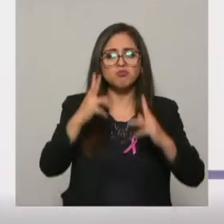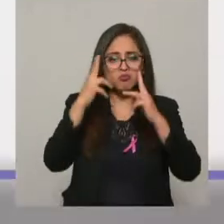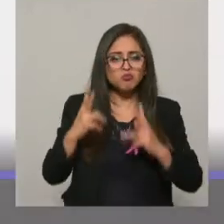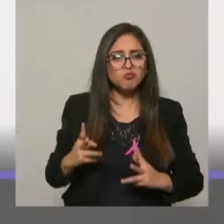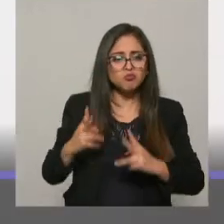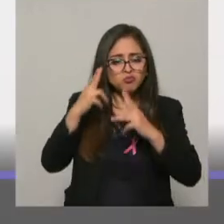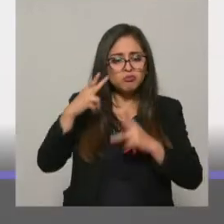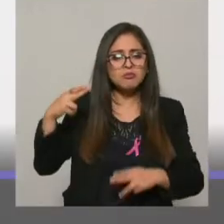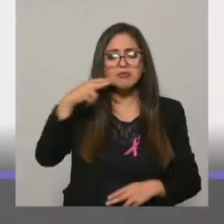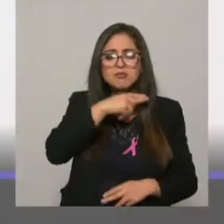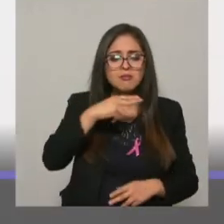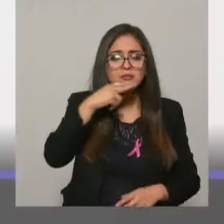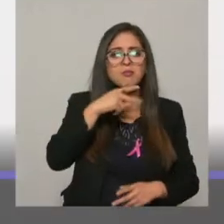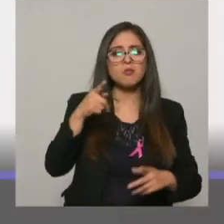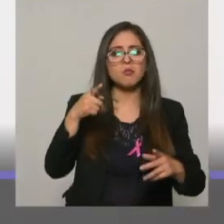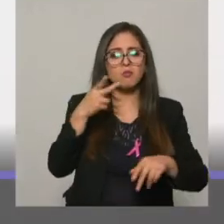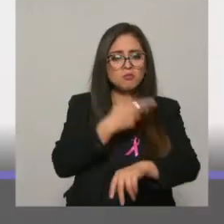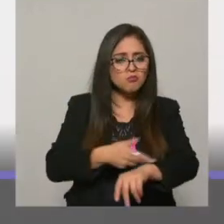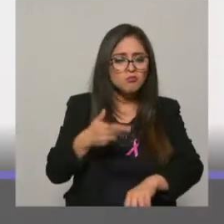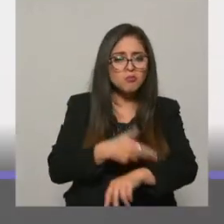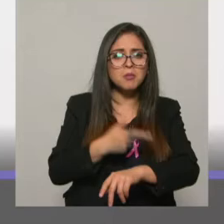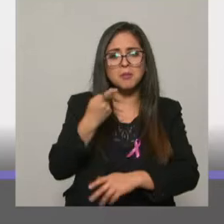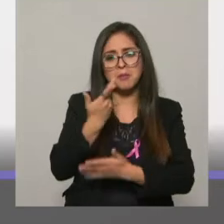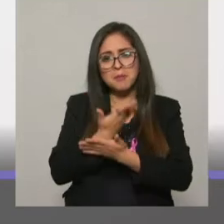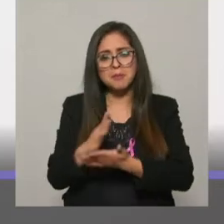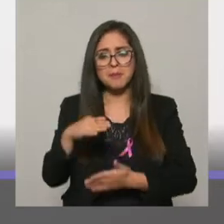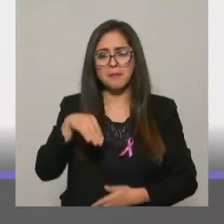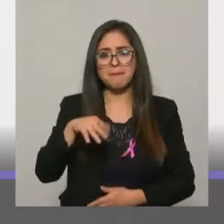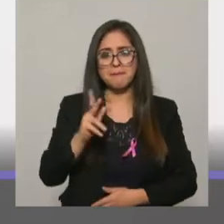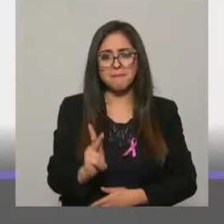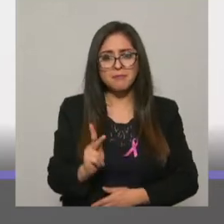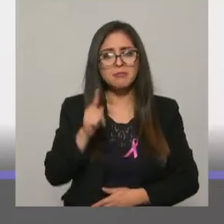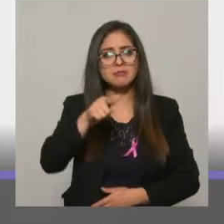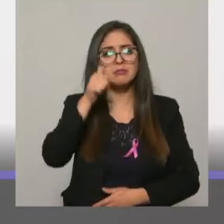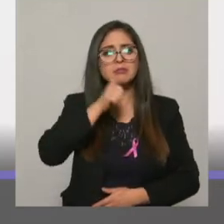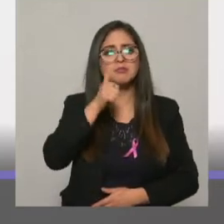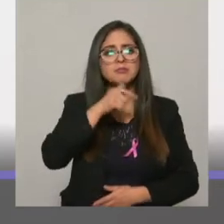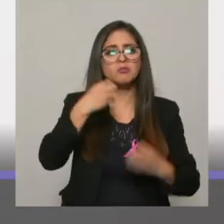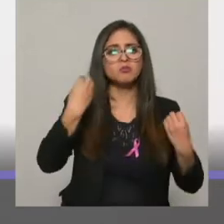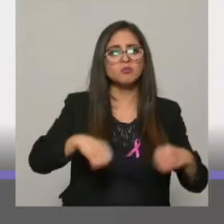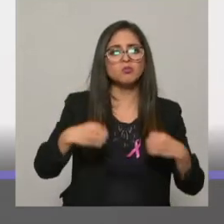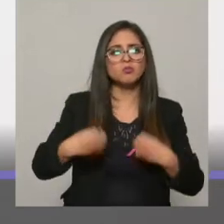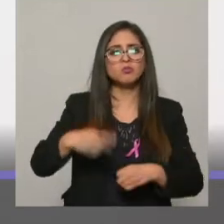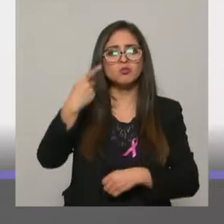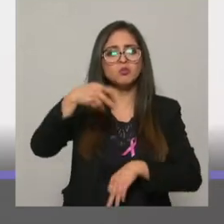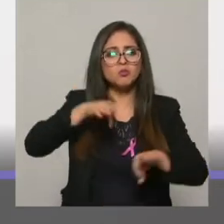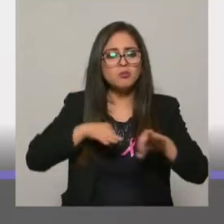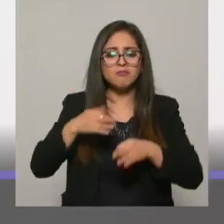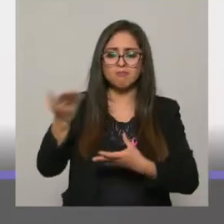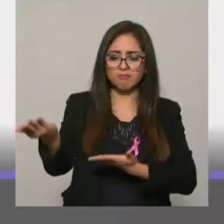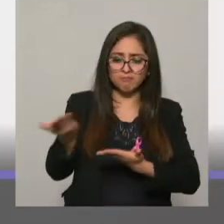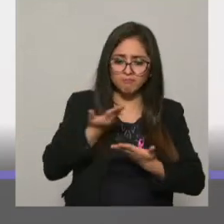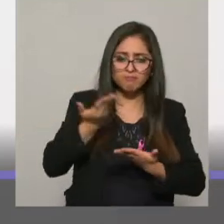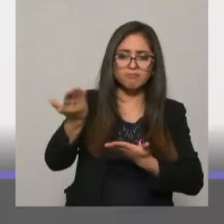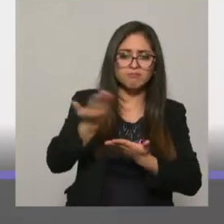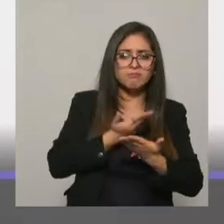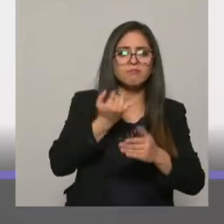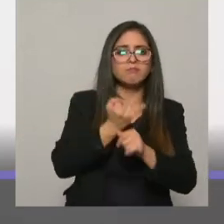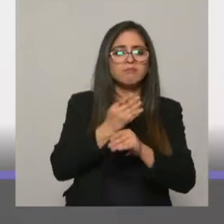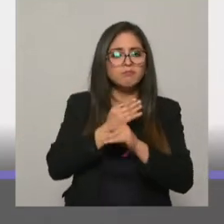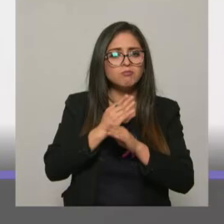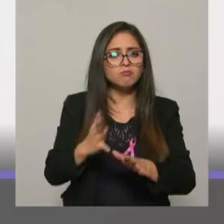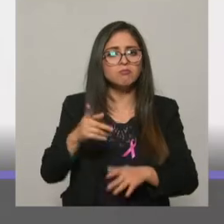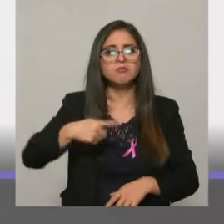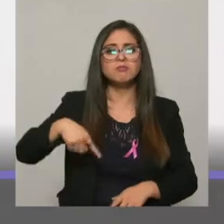eficientes las cosas. Y también sabes que los ministerios públicos pues están saturados, están llenos de casos, de expedientes, y